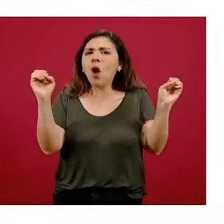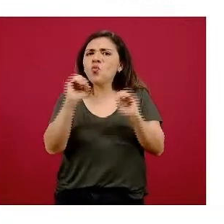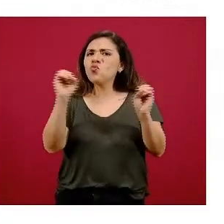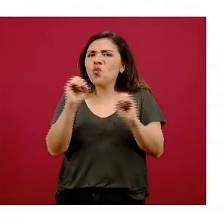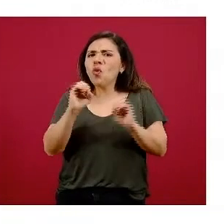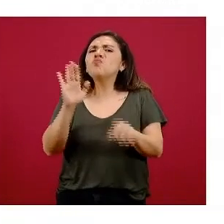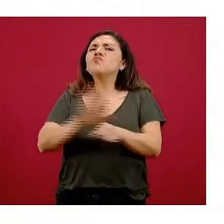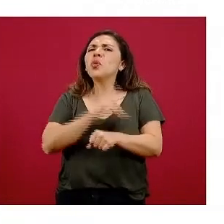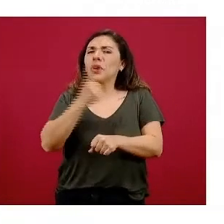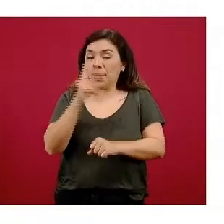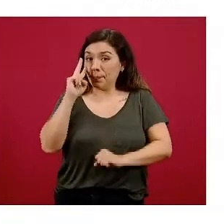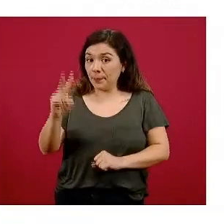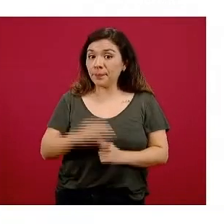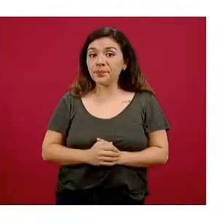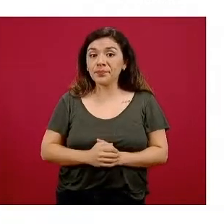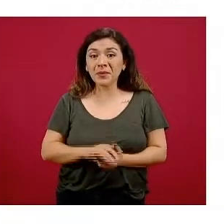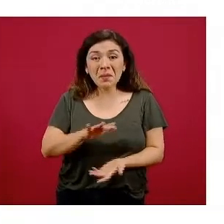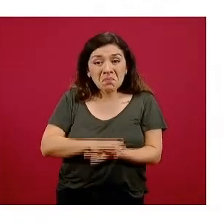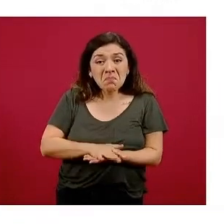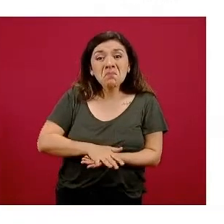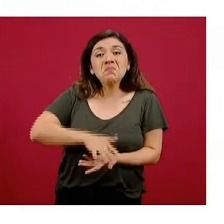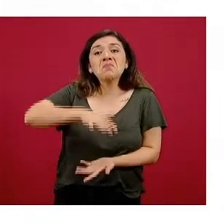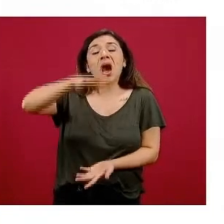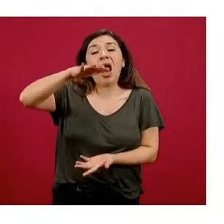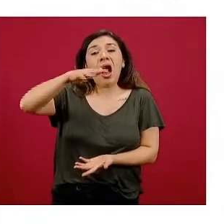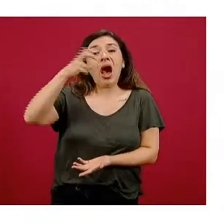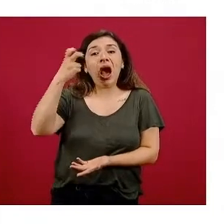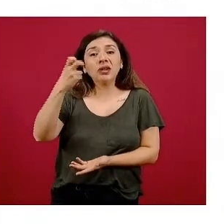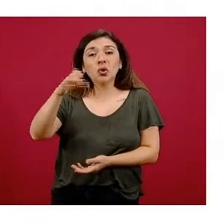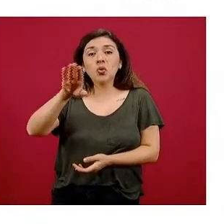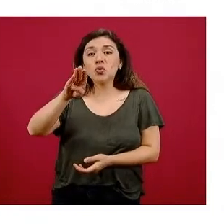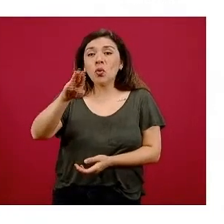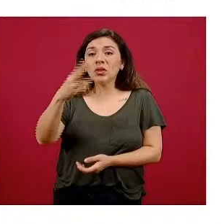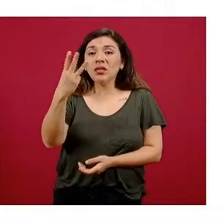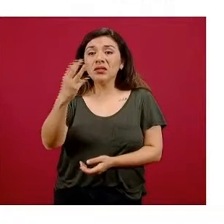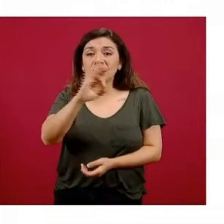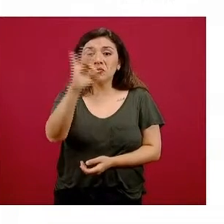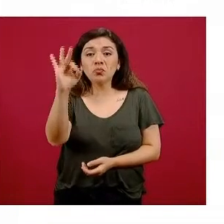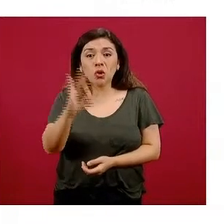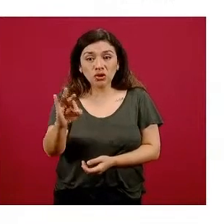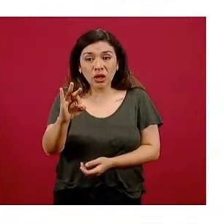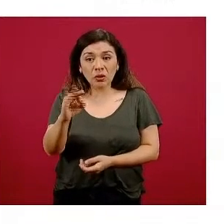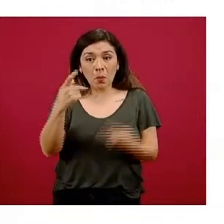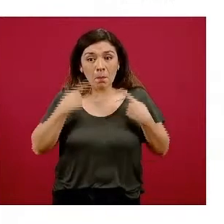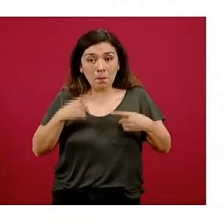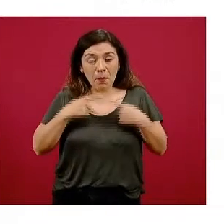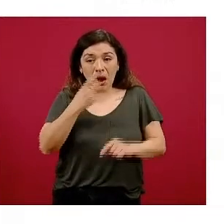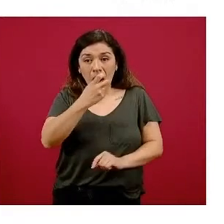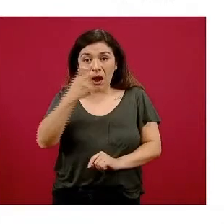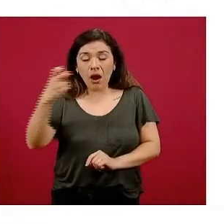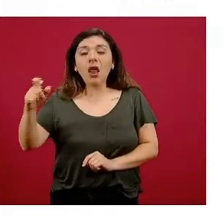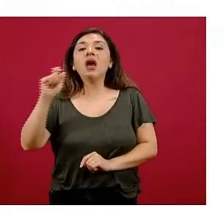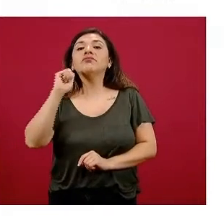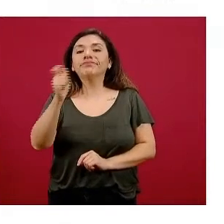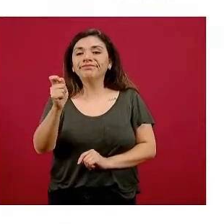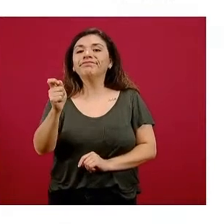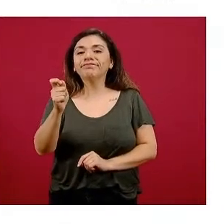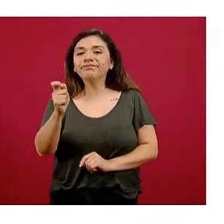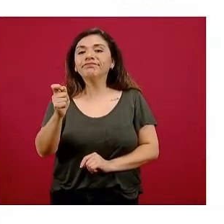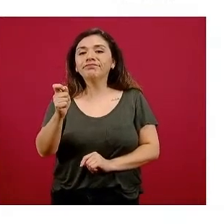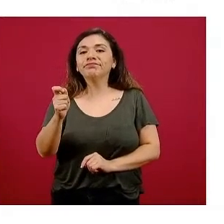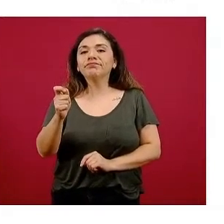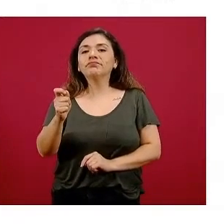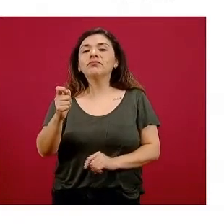muestra. Vean ustedes que la gran mayoría, el 93% de ellas, son precisamente